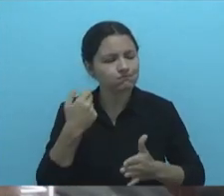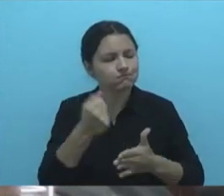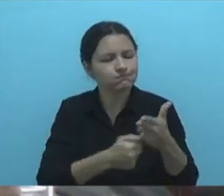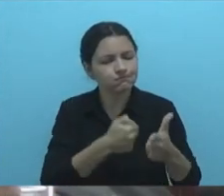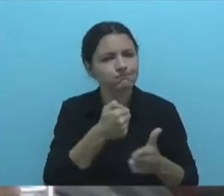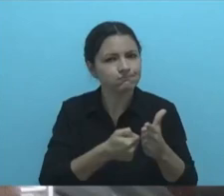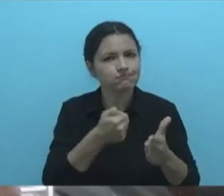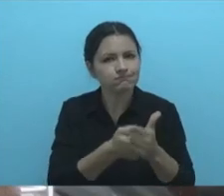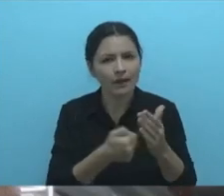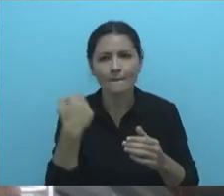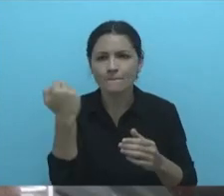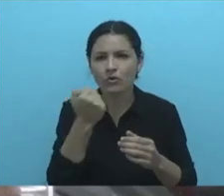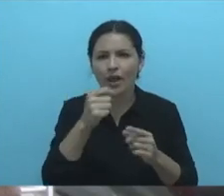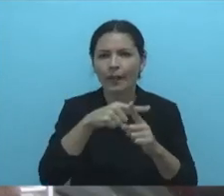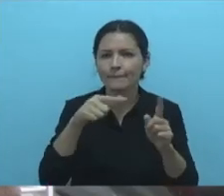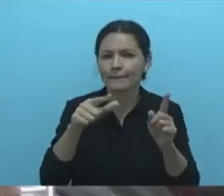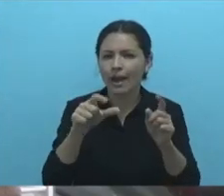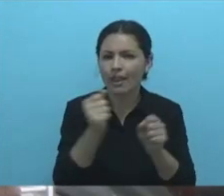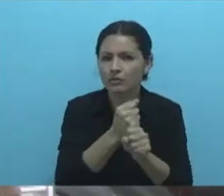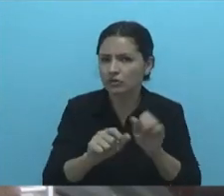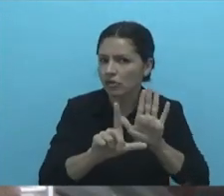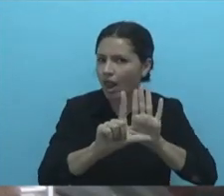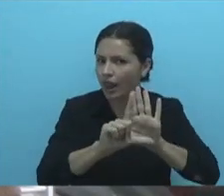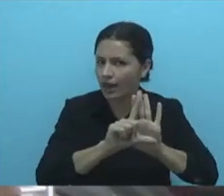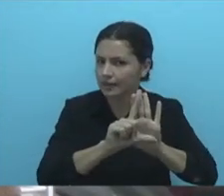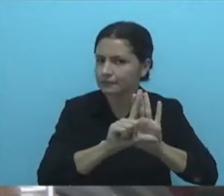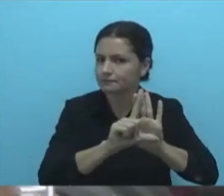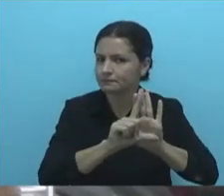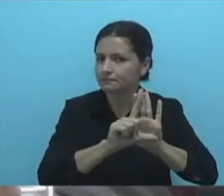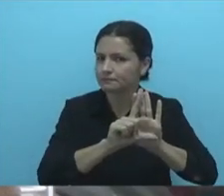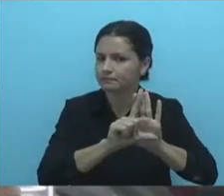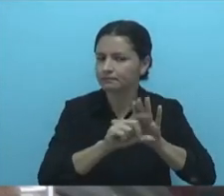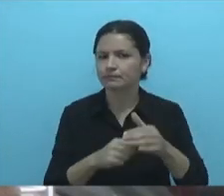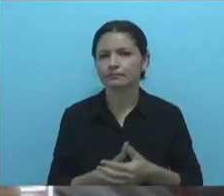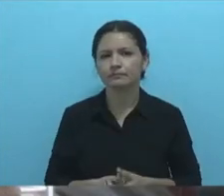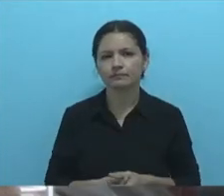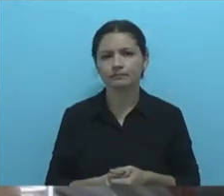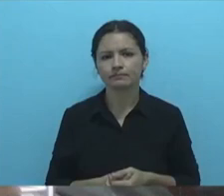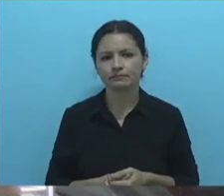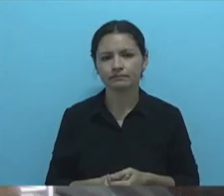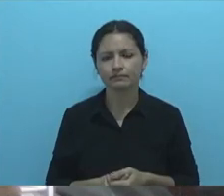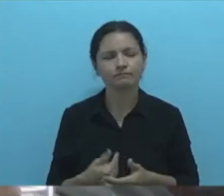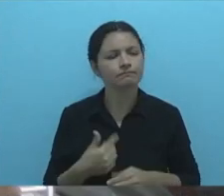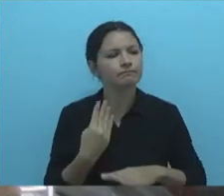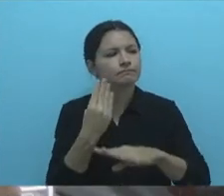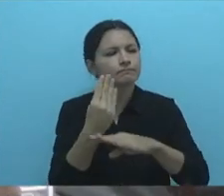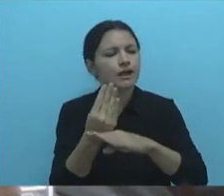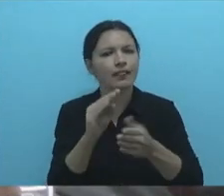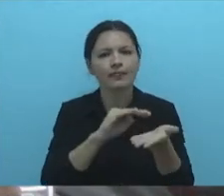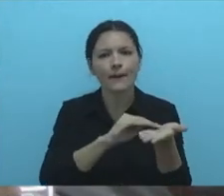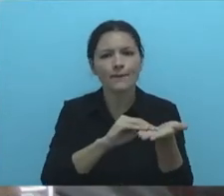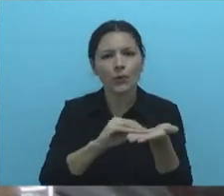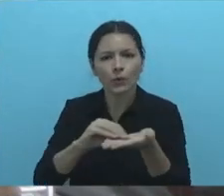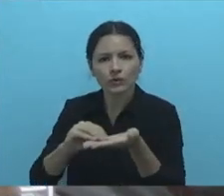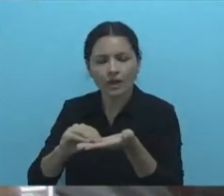media sanción a esta ley y en ese sentido Quiero hacer un un reconocimiento también a las diputadas